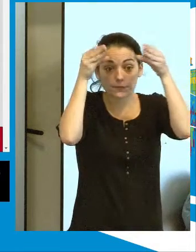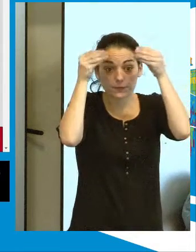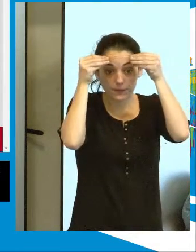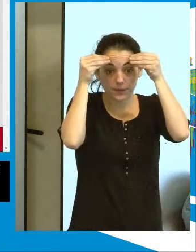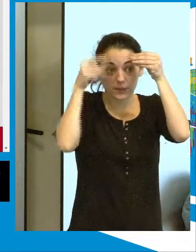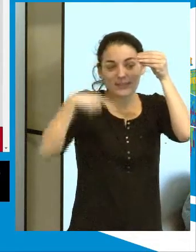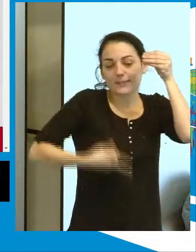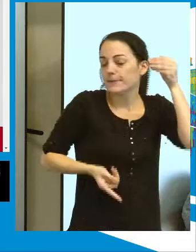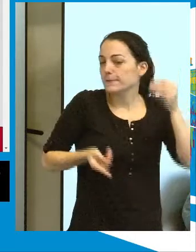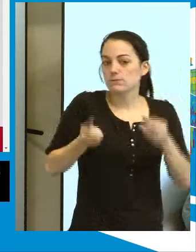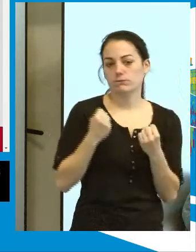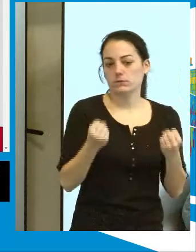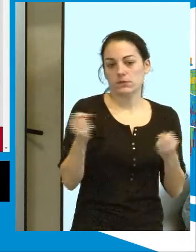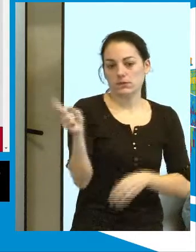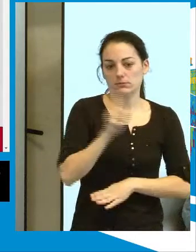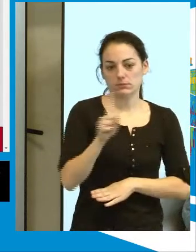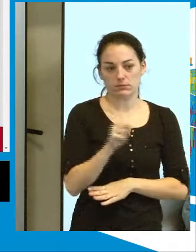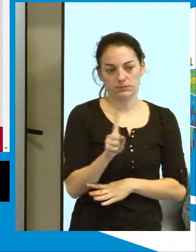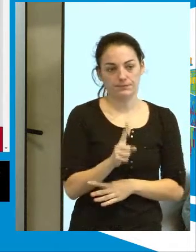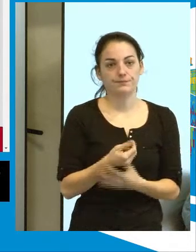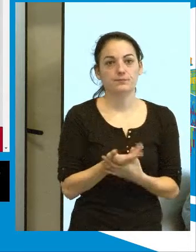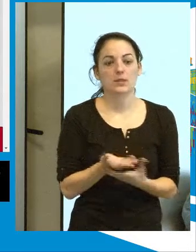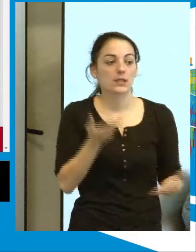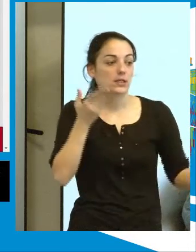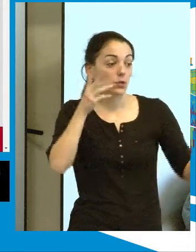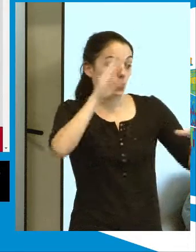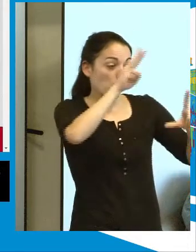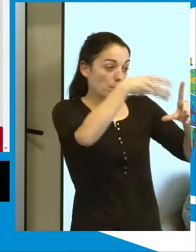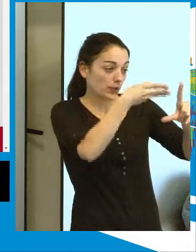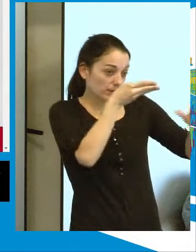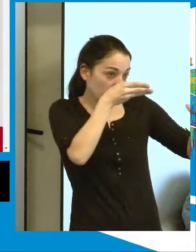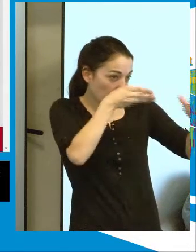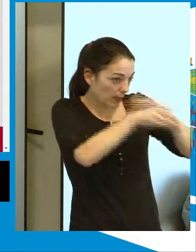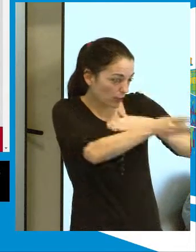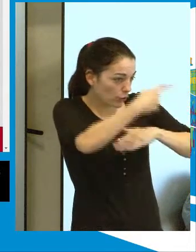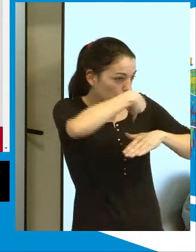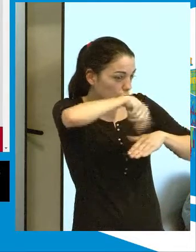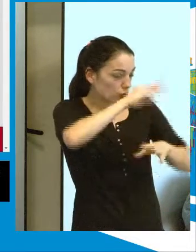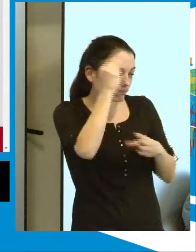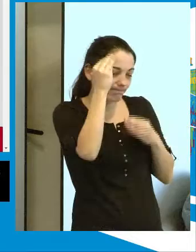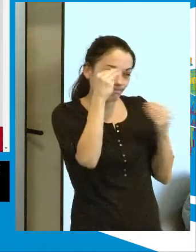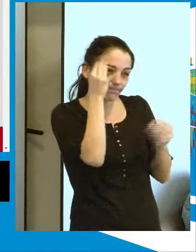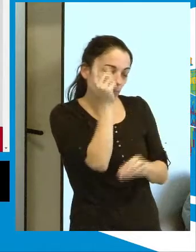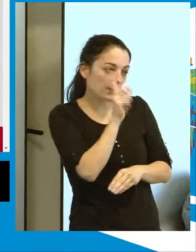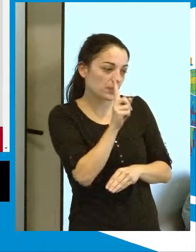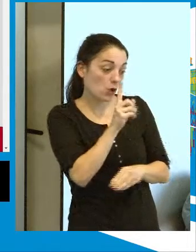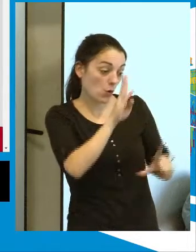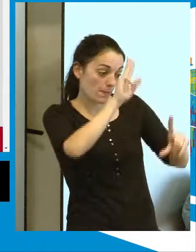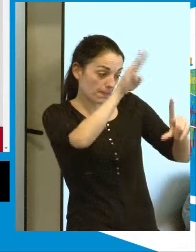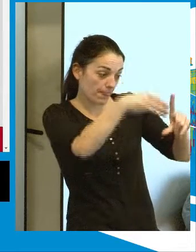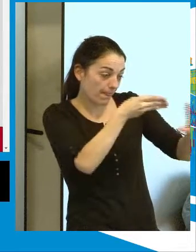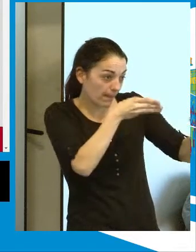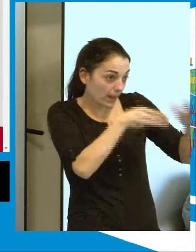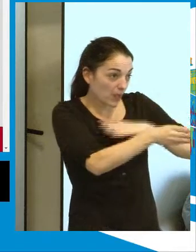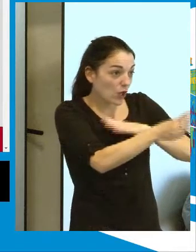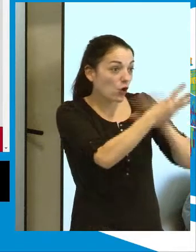no muy severa, pero que realmente cuando accedemos a un portal web no somos conscientes, pero yo me he encontrado portales web que tienen